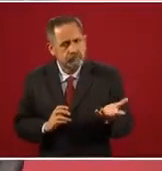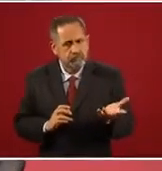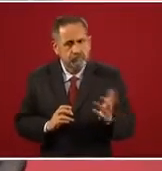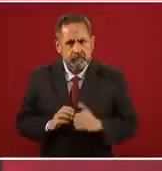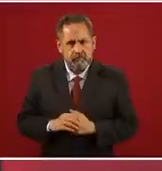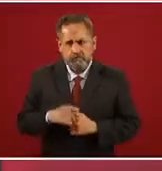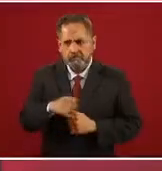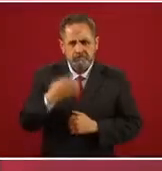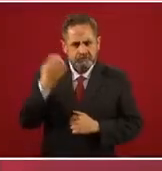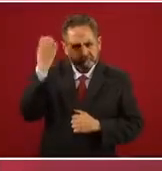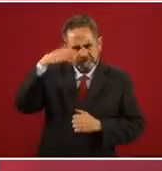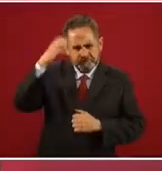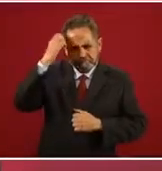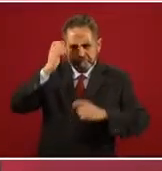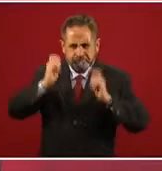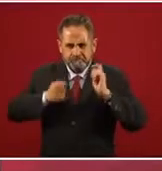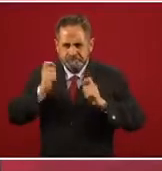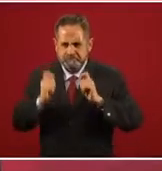además experto.